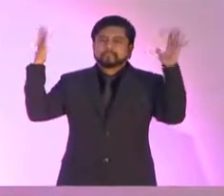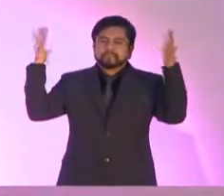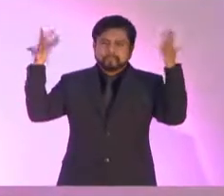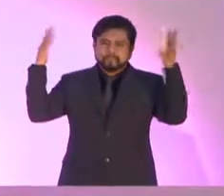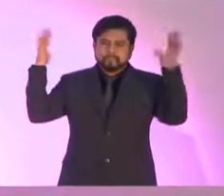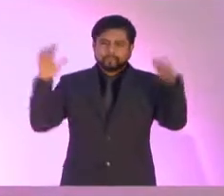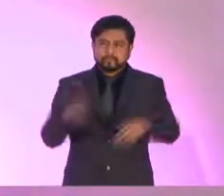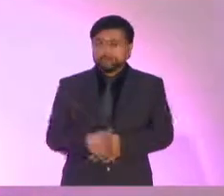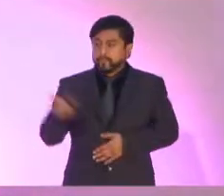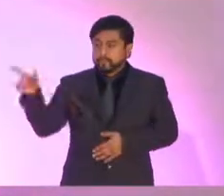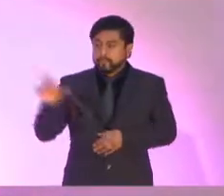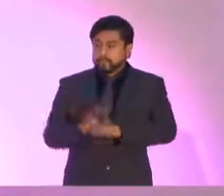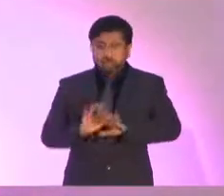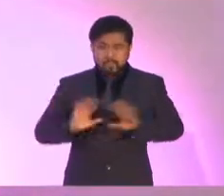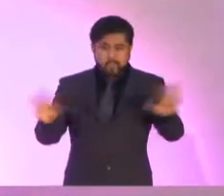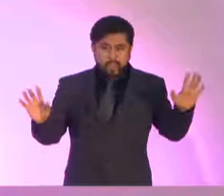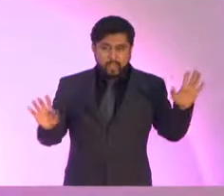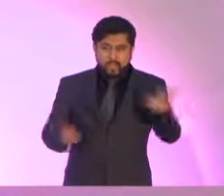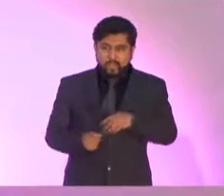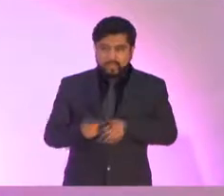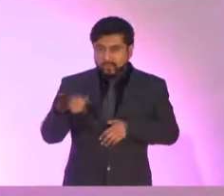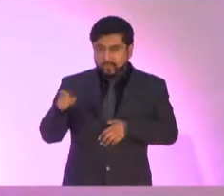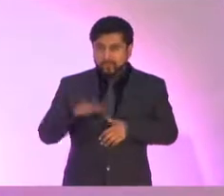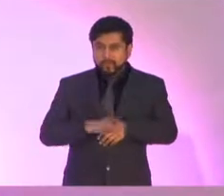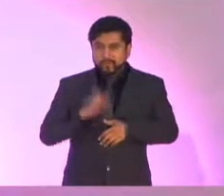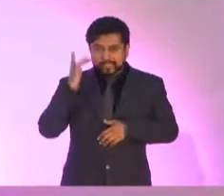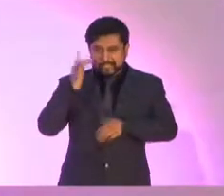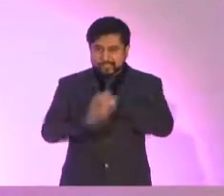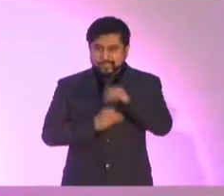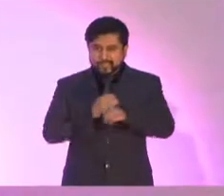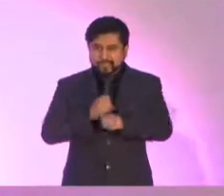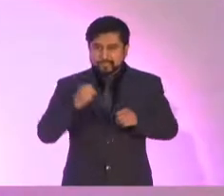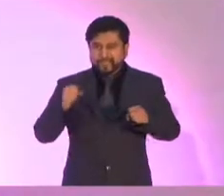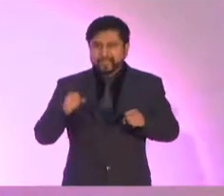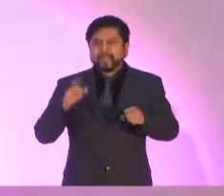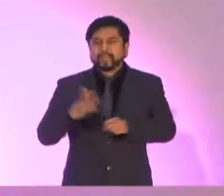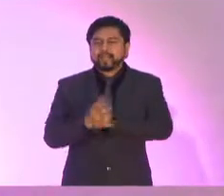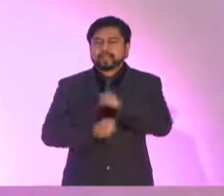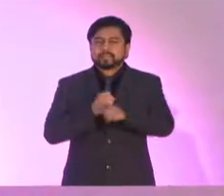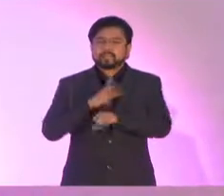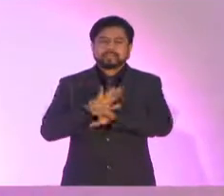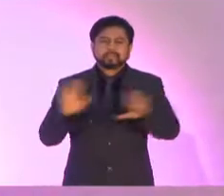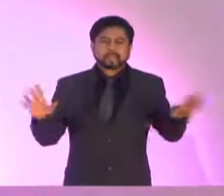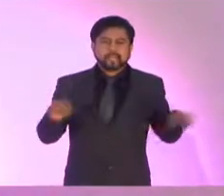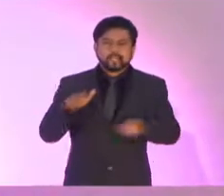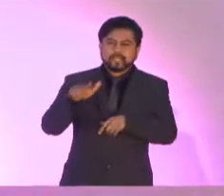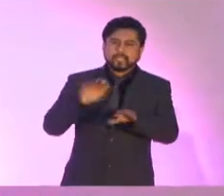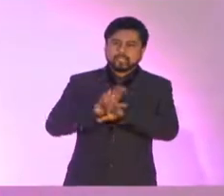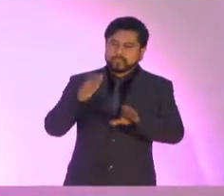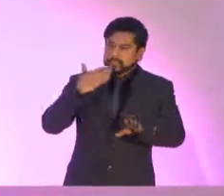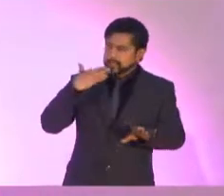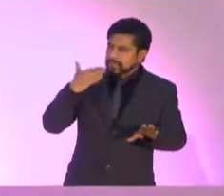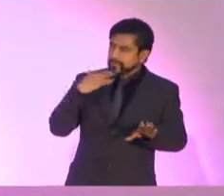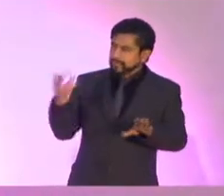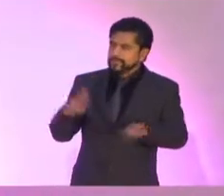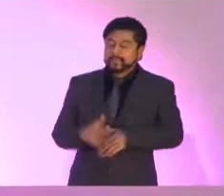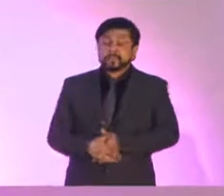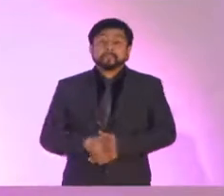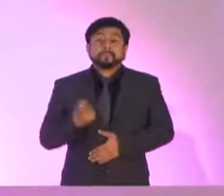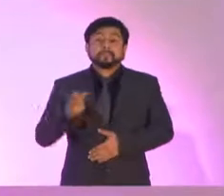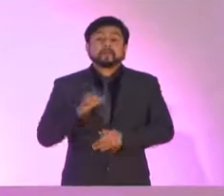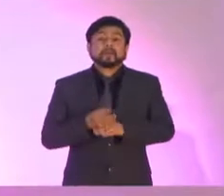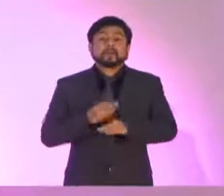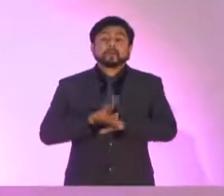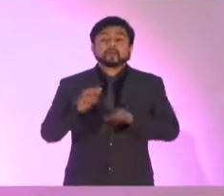Por fin cumplió 18 años, ya está en edad de merecer. Al rato le daremos algo que nunca va a olvidar, que es